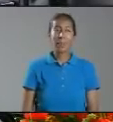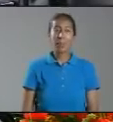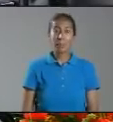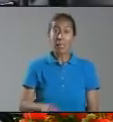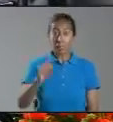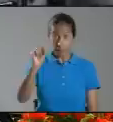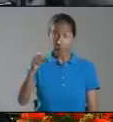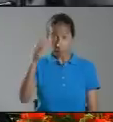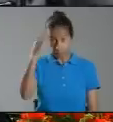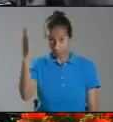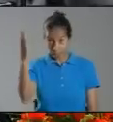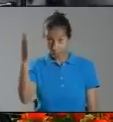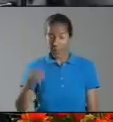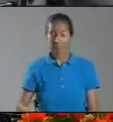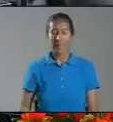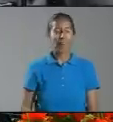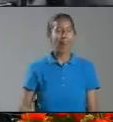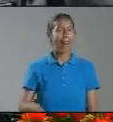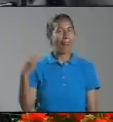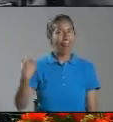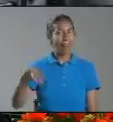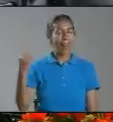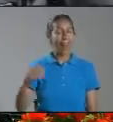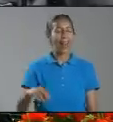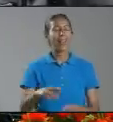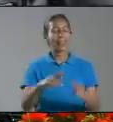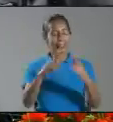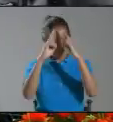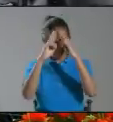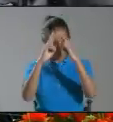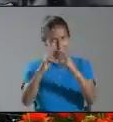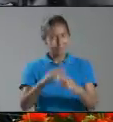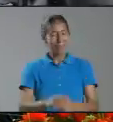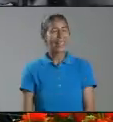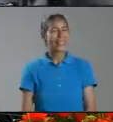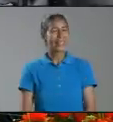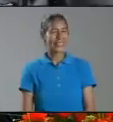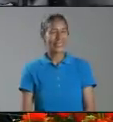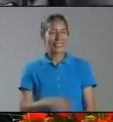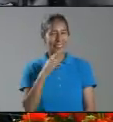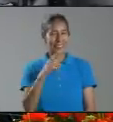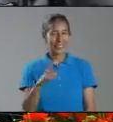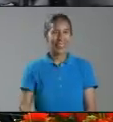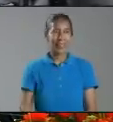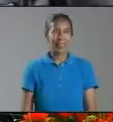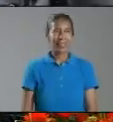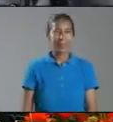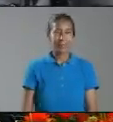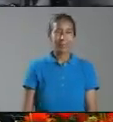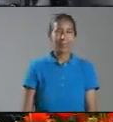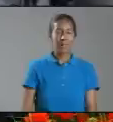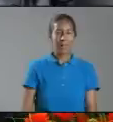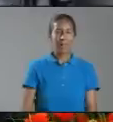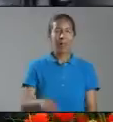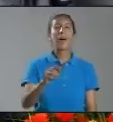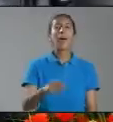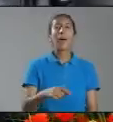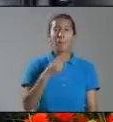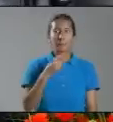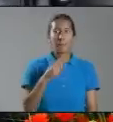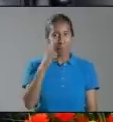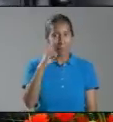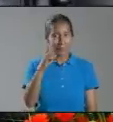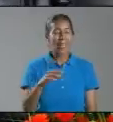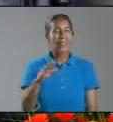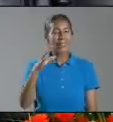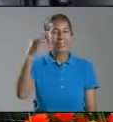¿Sí se lo sabe? ¡Jala! Mis respetos, hermano. A ver si es cierto, para estar en el micrófono.